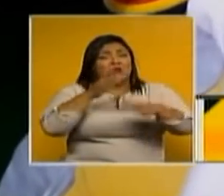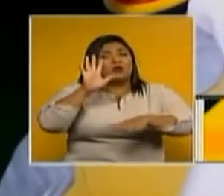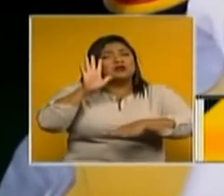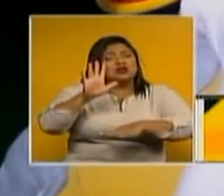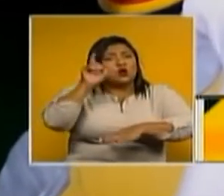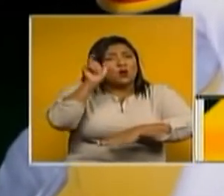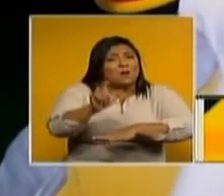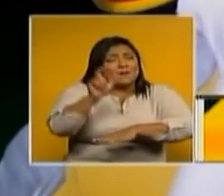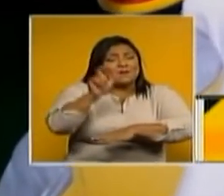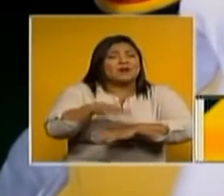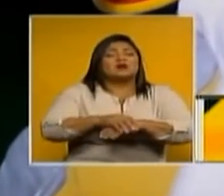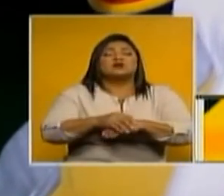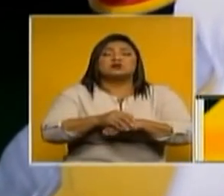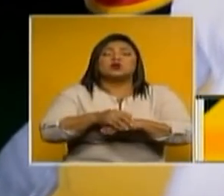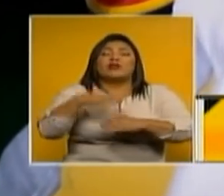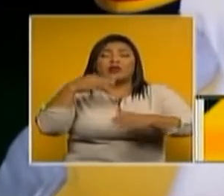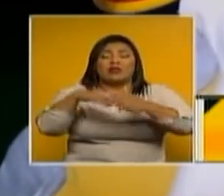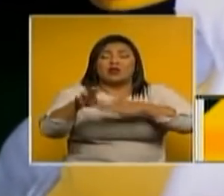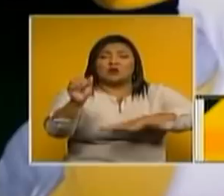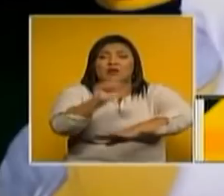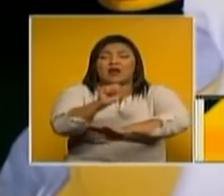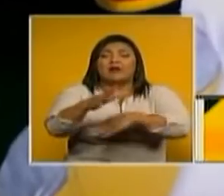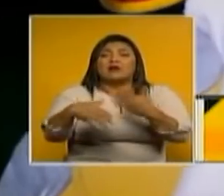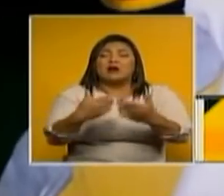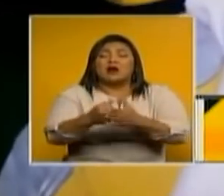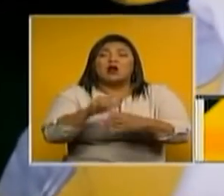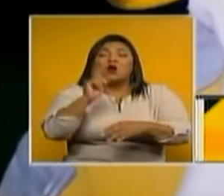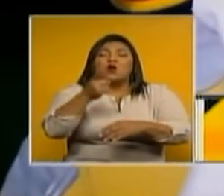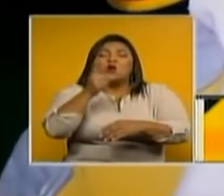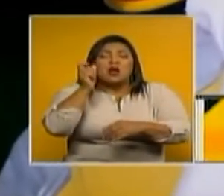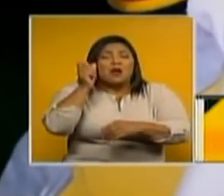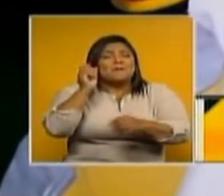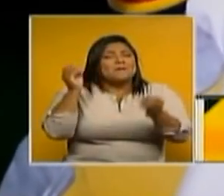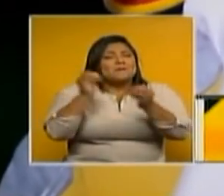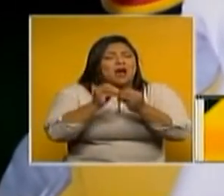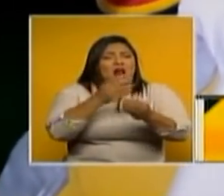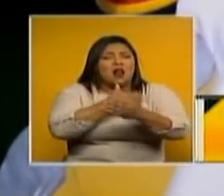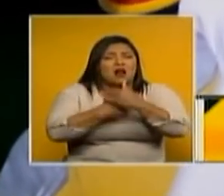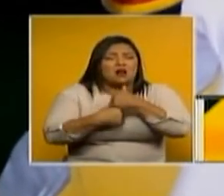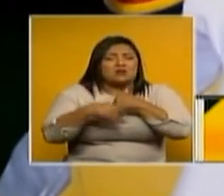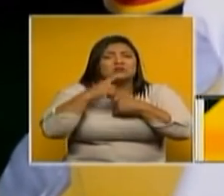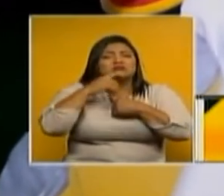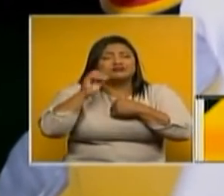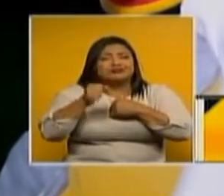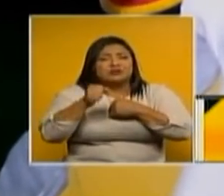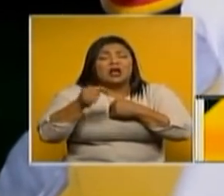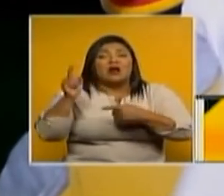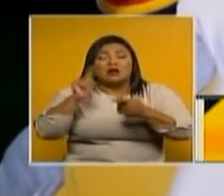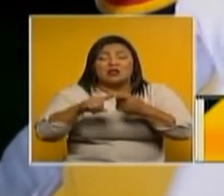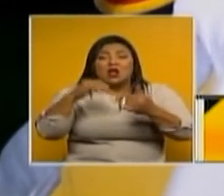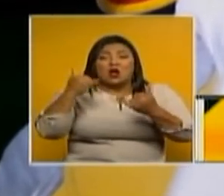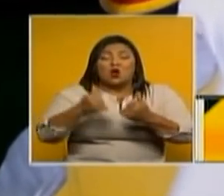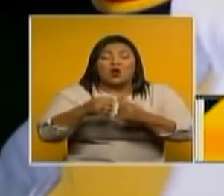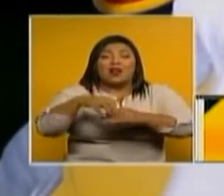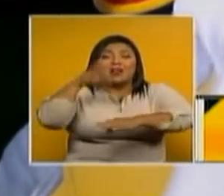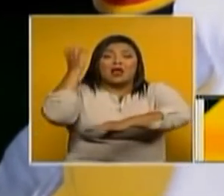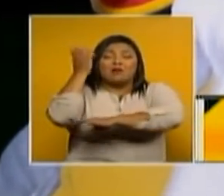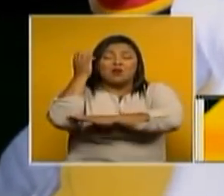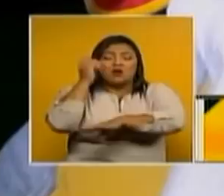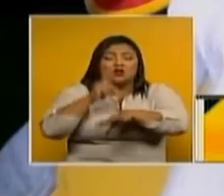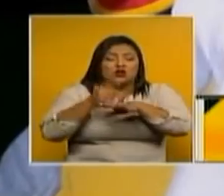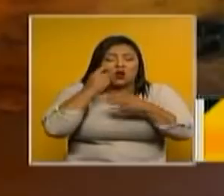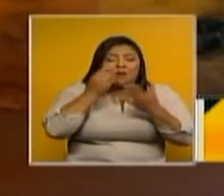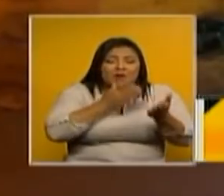5 personas las que ocupaban el vehículo. ¿Una de ellas la más afectada? En este momento la ambulancia está tratando a la persona